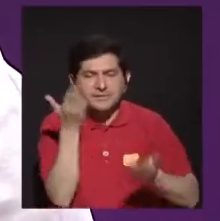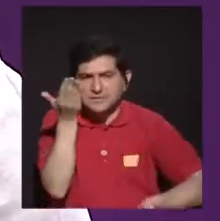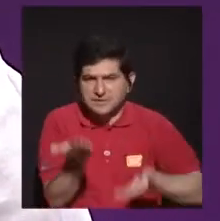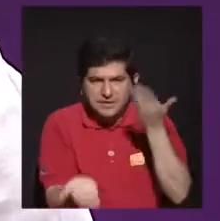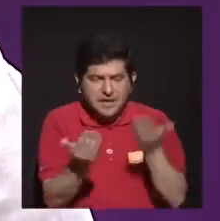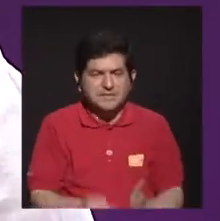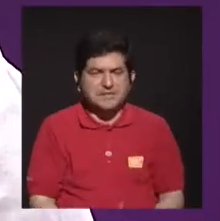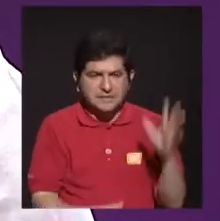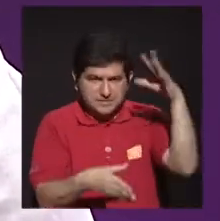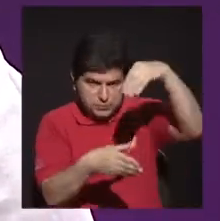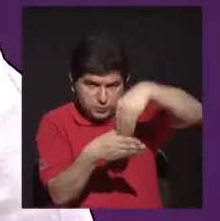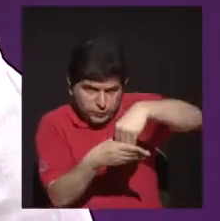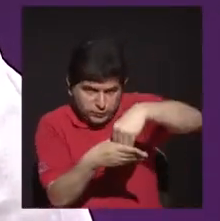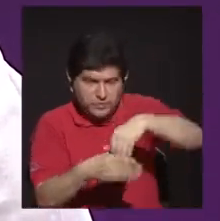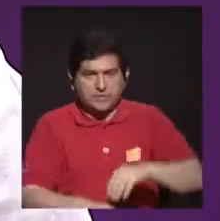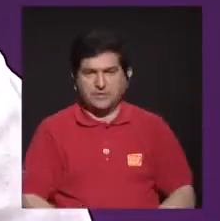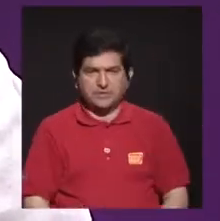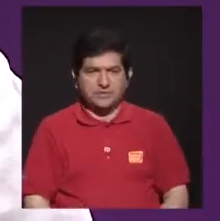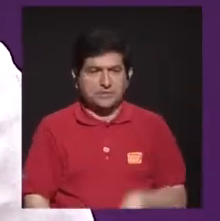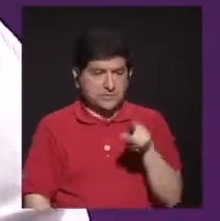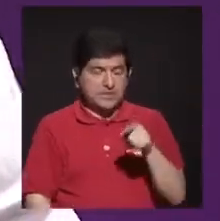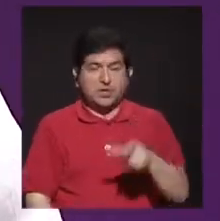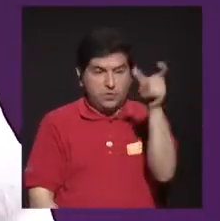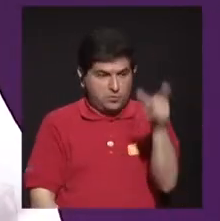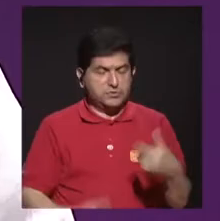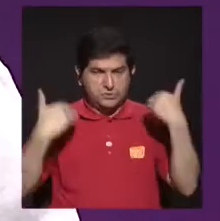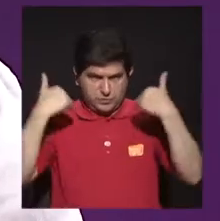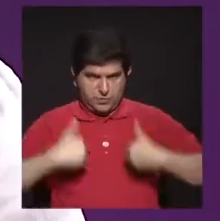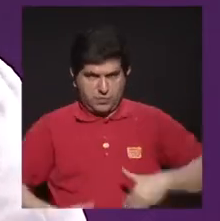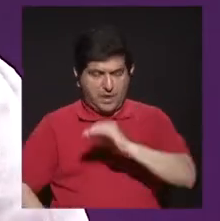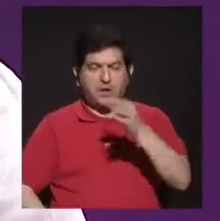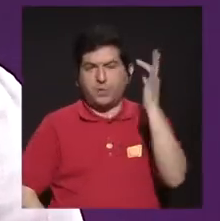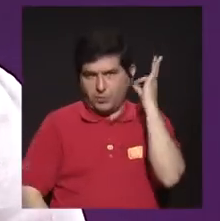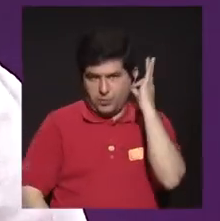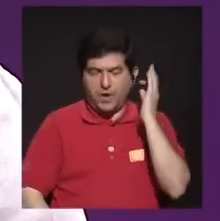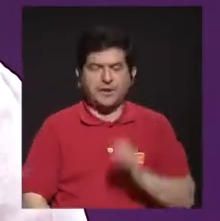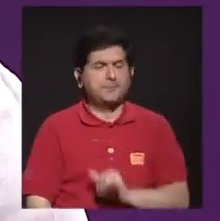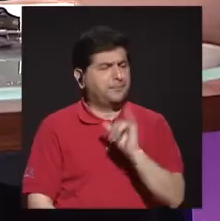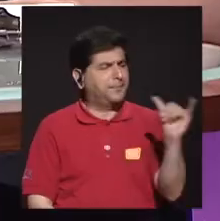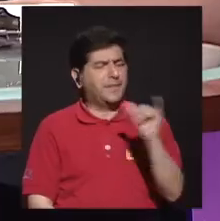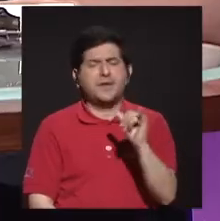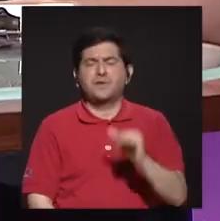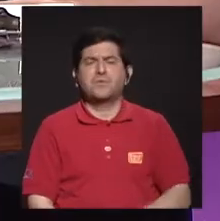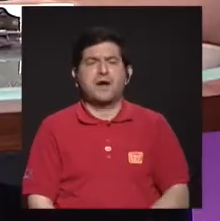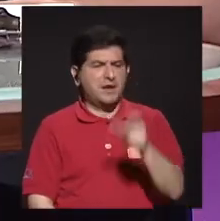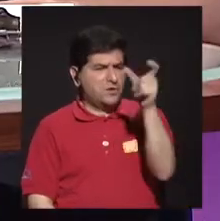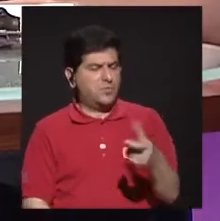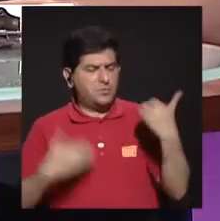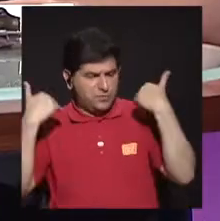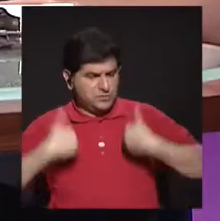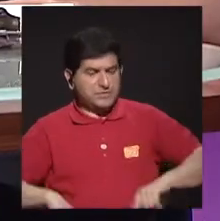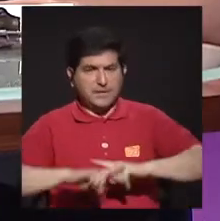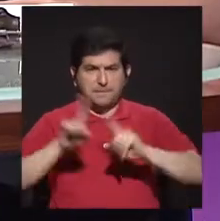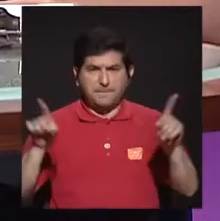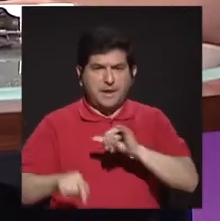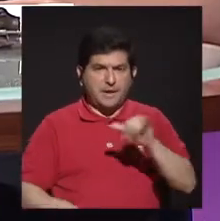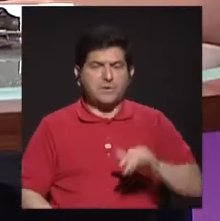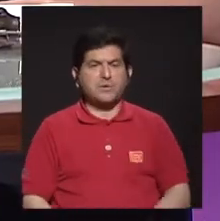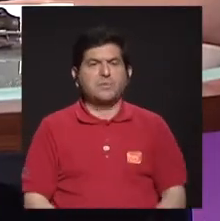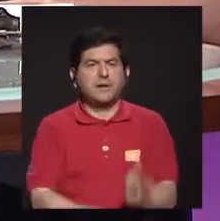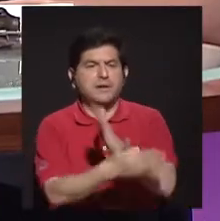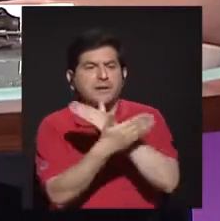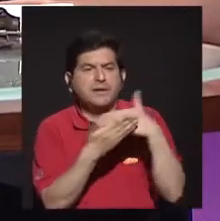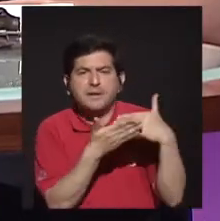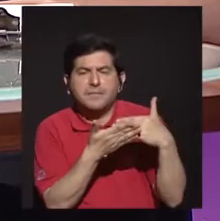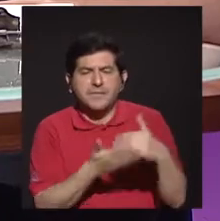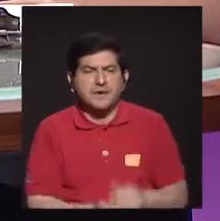se involucran como ser humano y como mujer, ¿verdad? Claro, pues. Igual como seres humanos, pero también dando esa parte